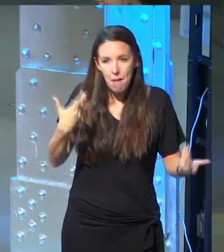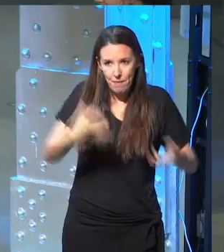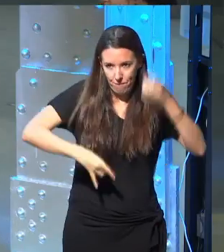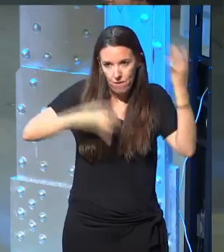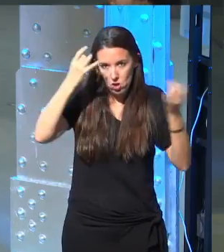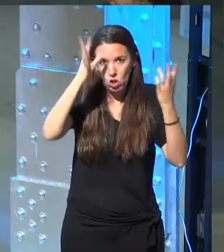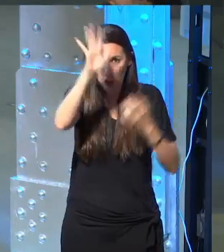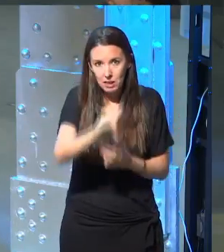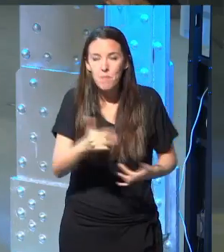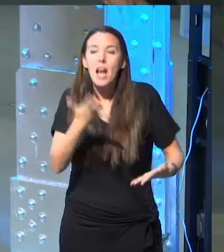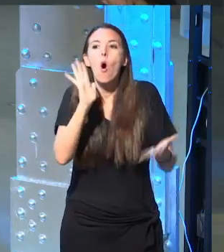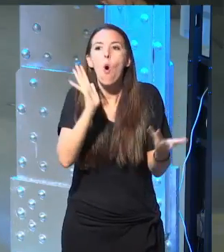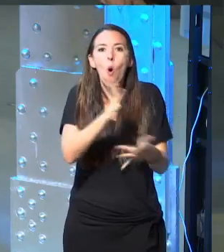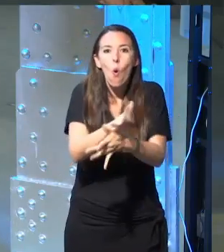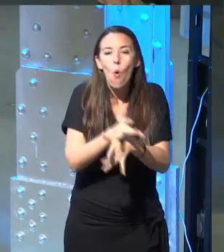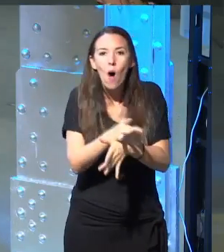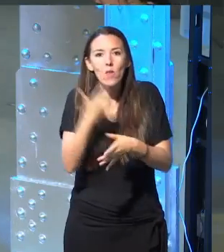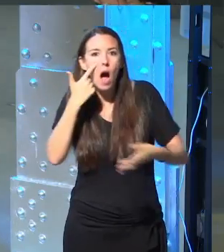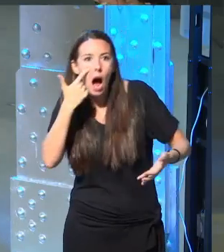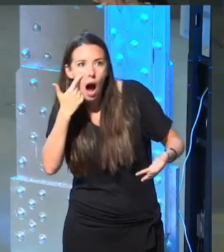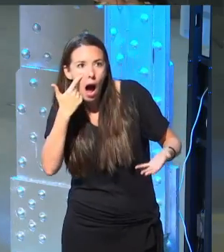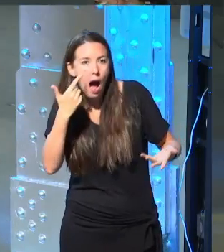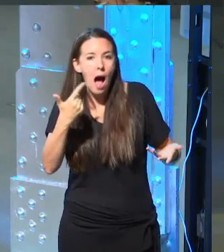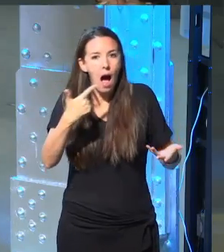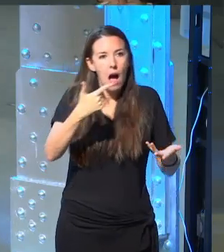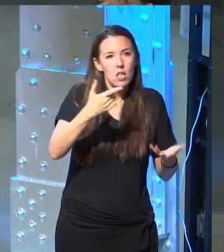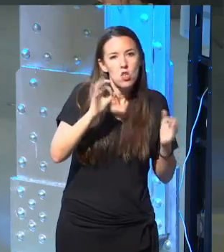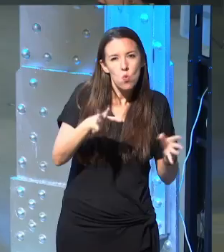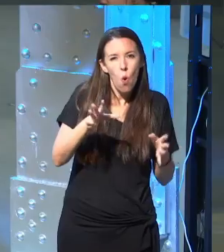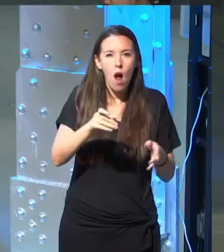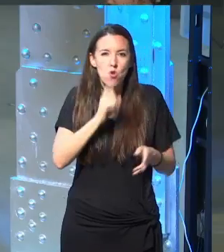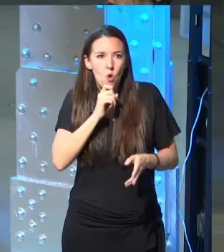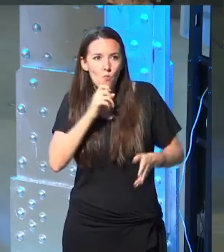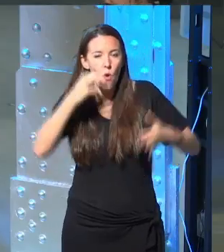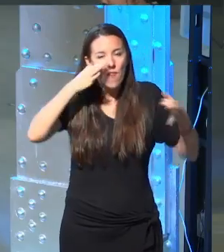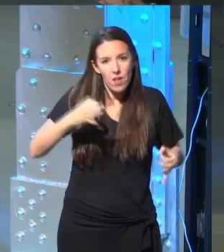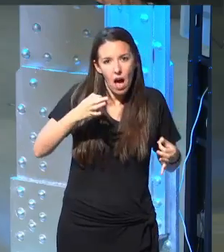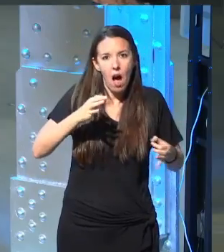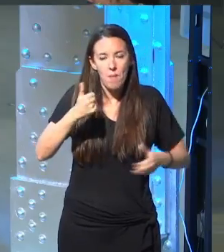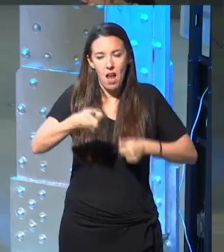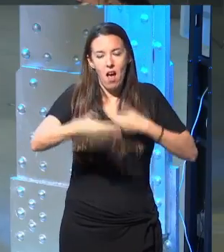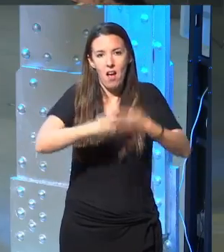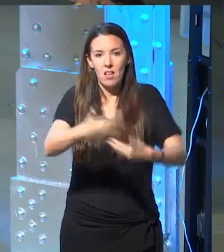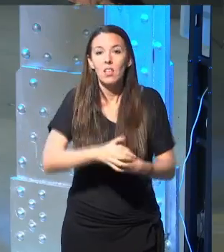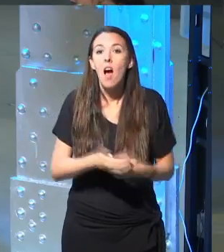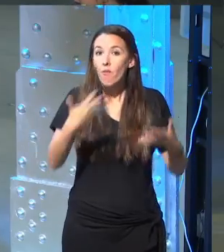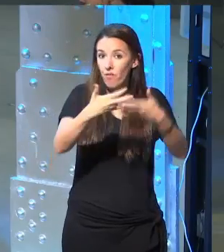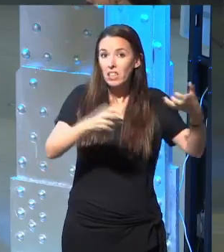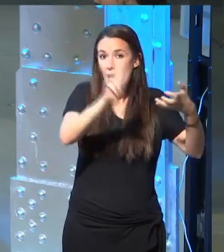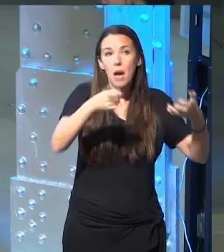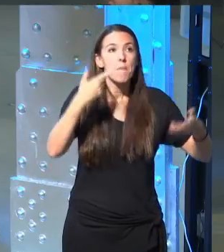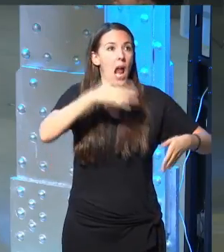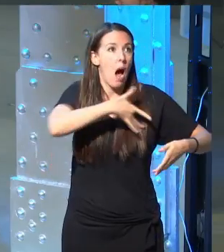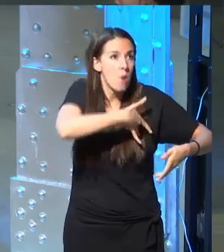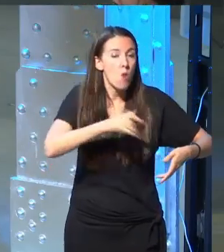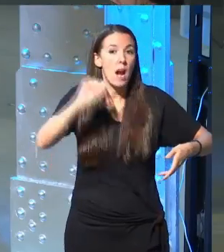pero estamos jugando a que está pasando de verdad y... Sí. Y bueno, pues vamos a entrar en ello. Es una frase que vale para el amor, para Dios,